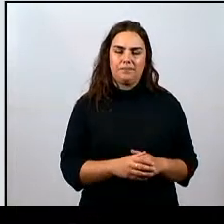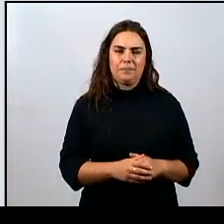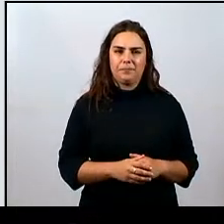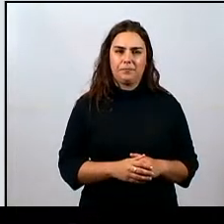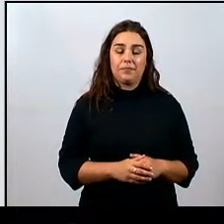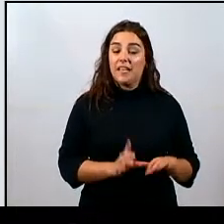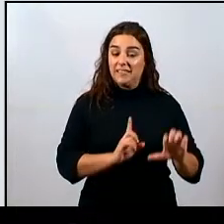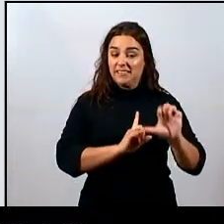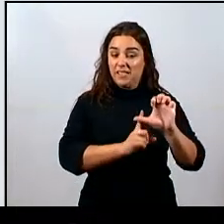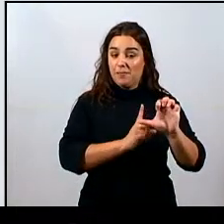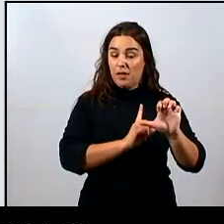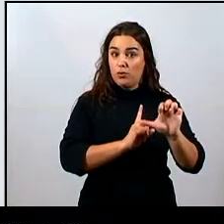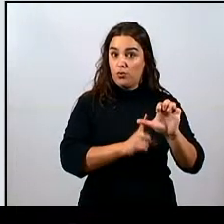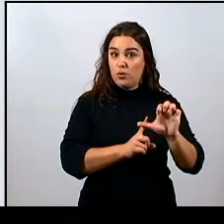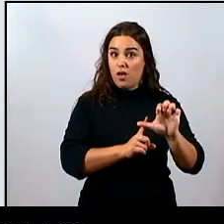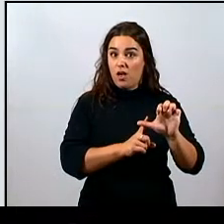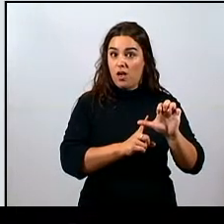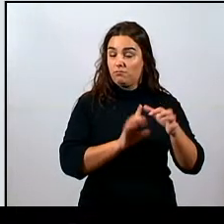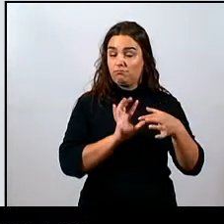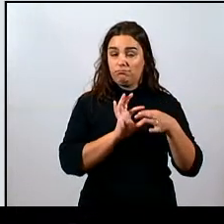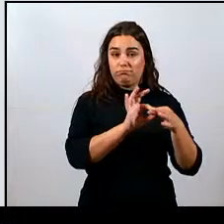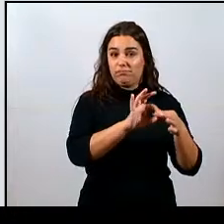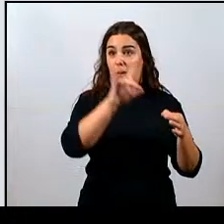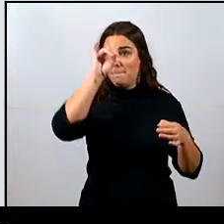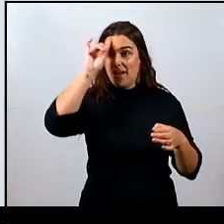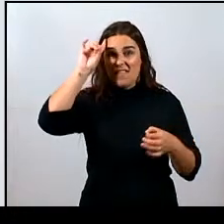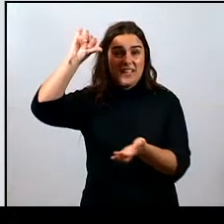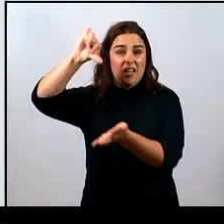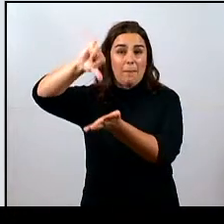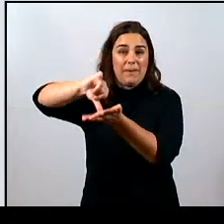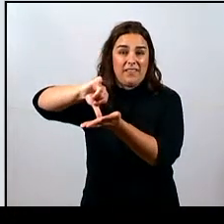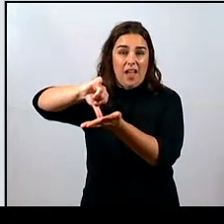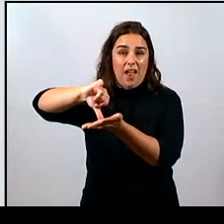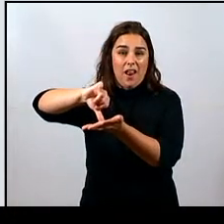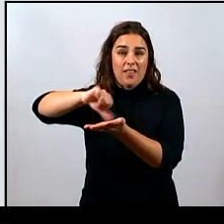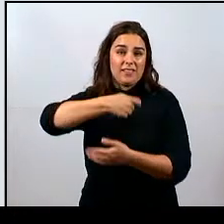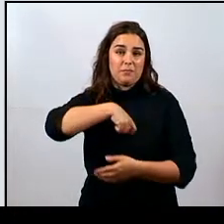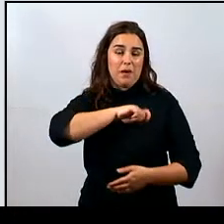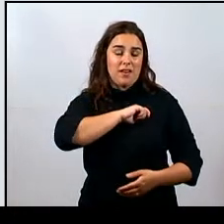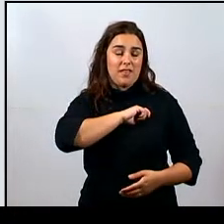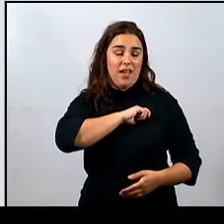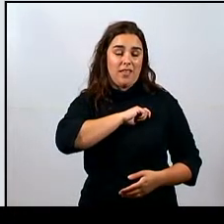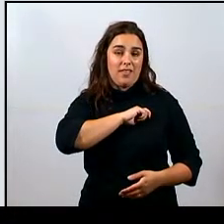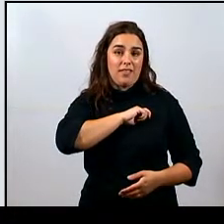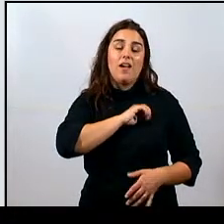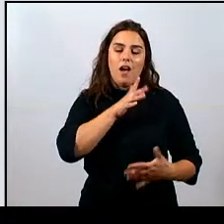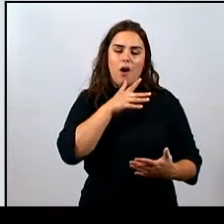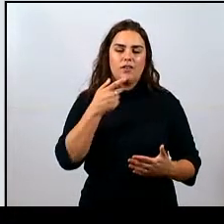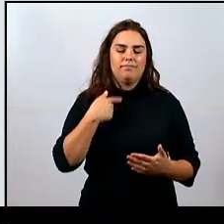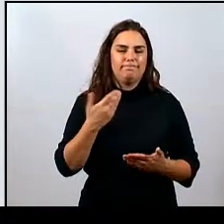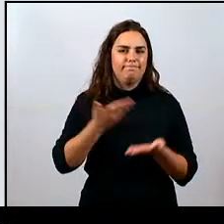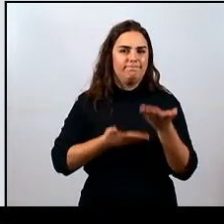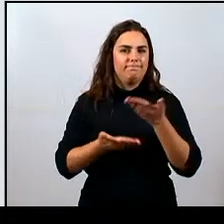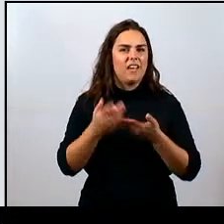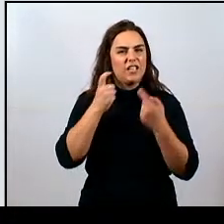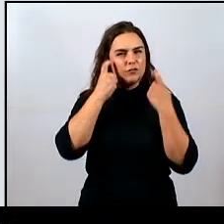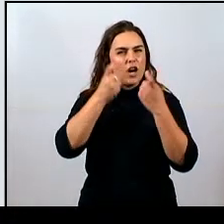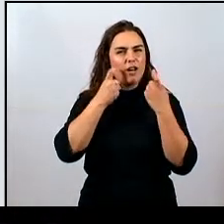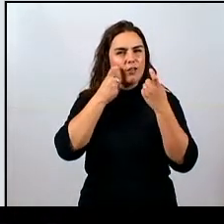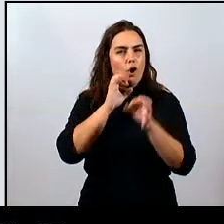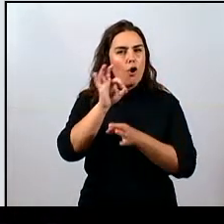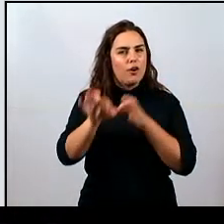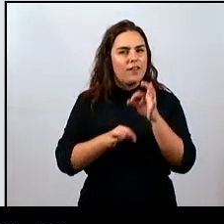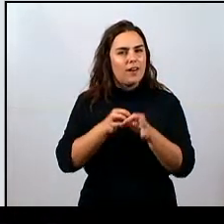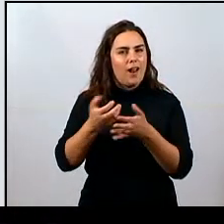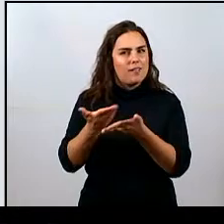como cuna de la hispanidad, Madrid como capital de la hispanidad. Vamos a coordinar esfuerzos para